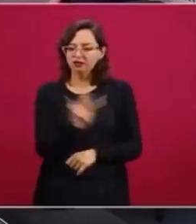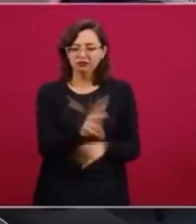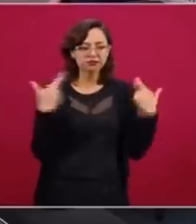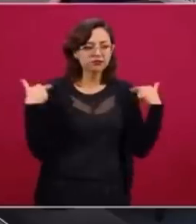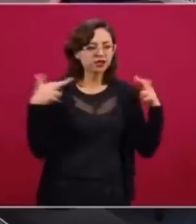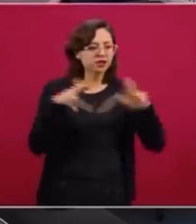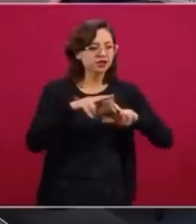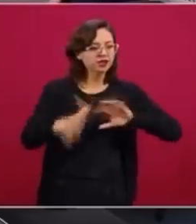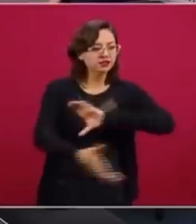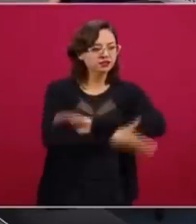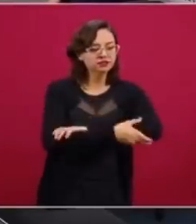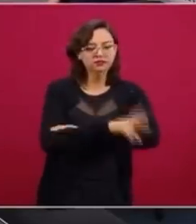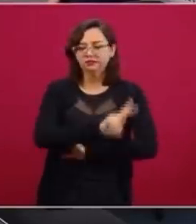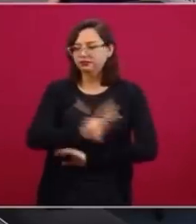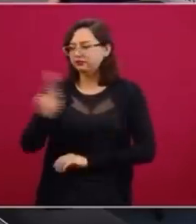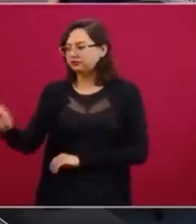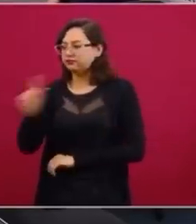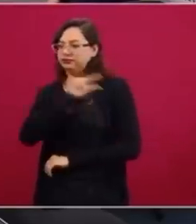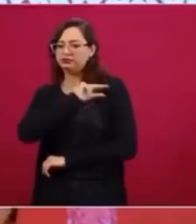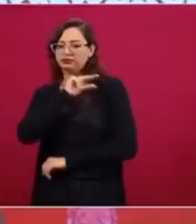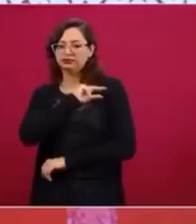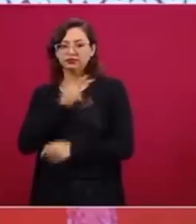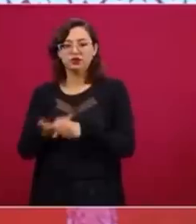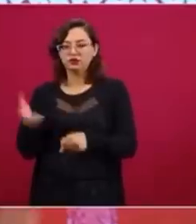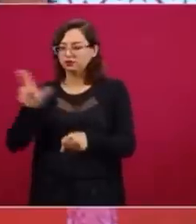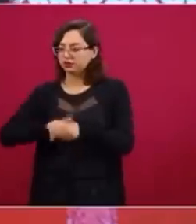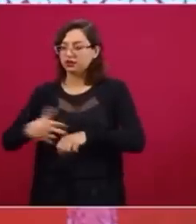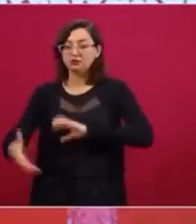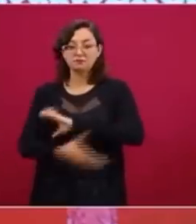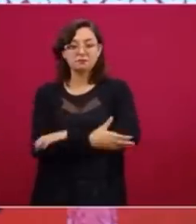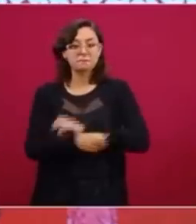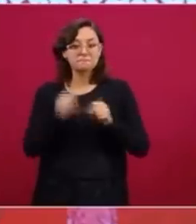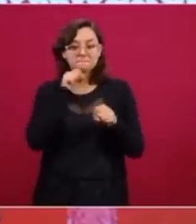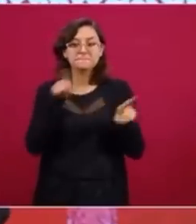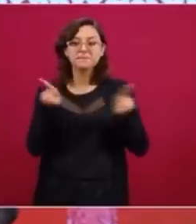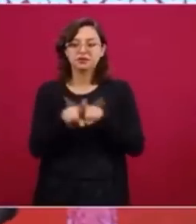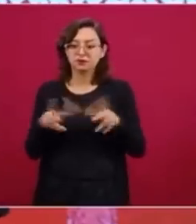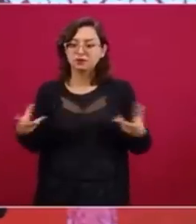la solidaridad del sector privado en estos momentos. Así salimos.